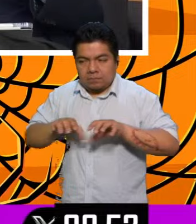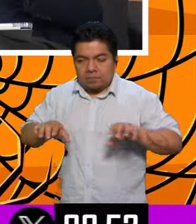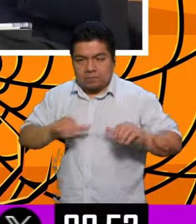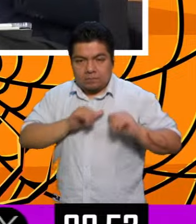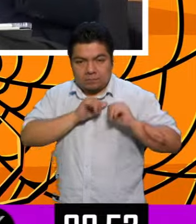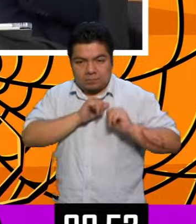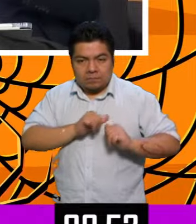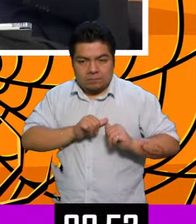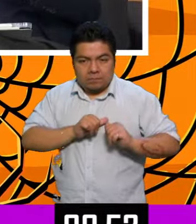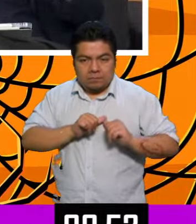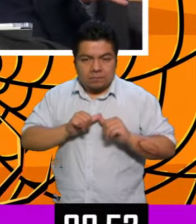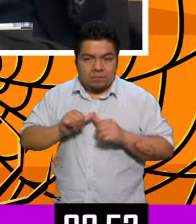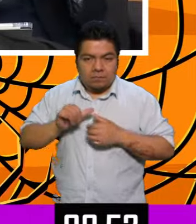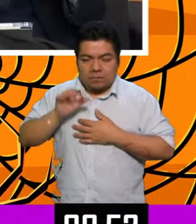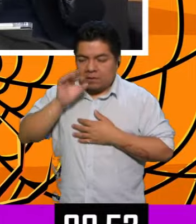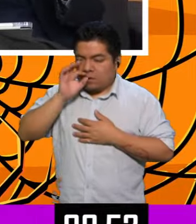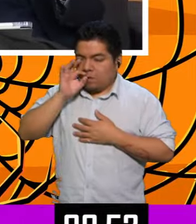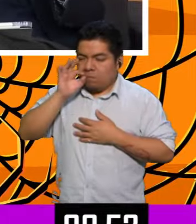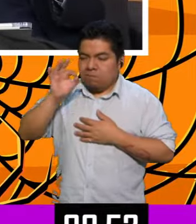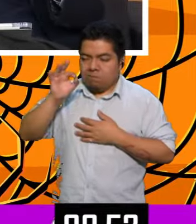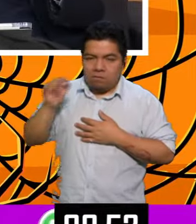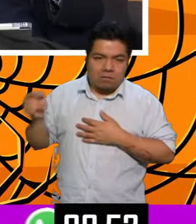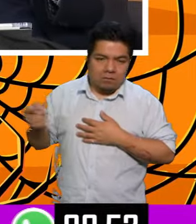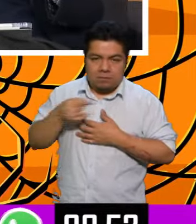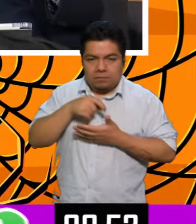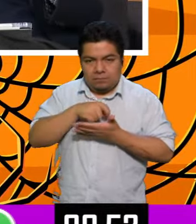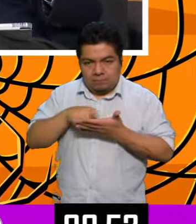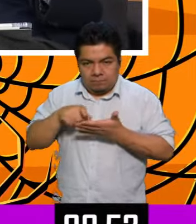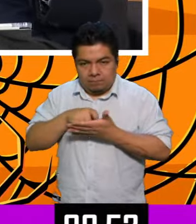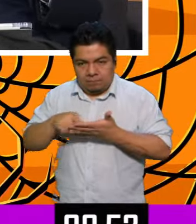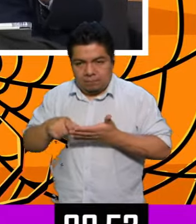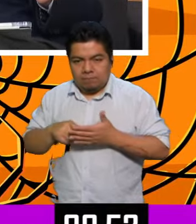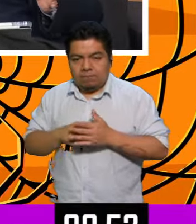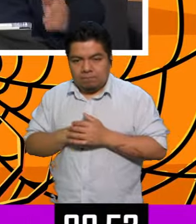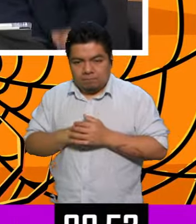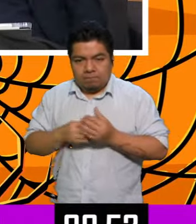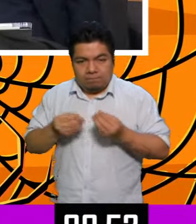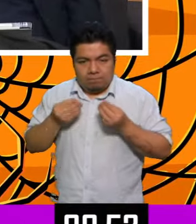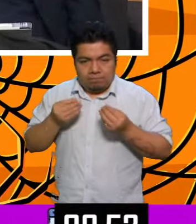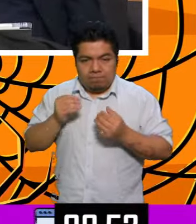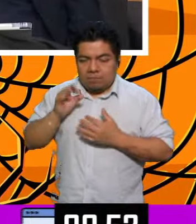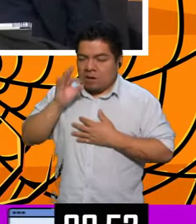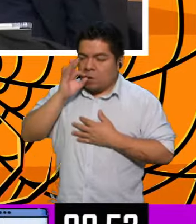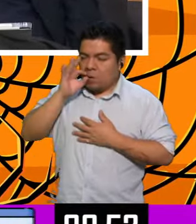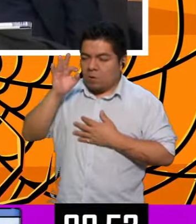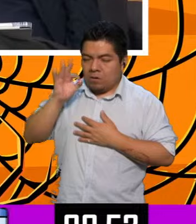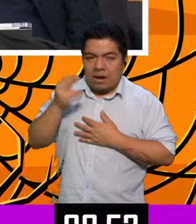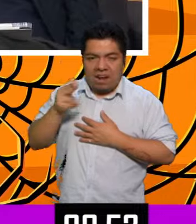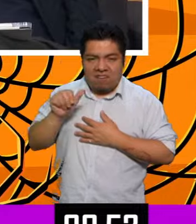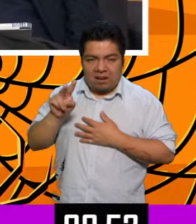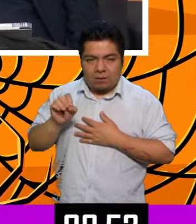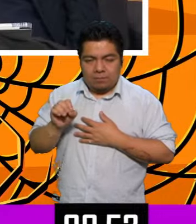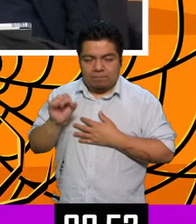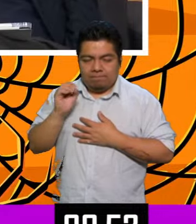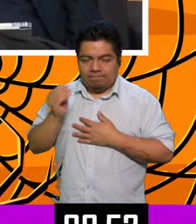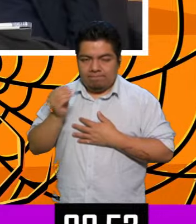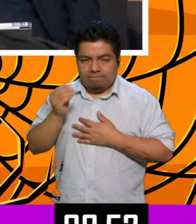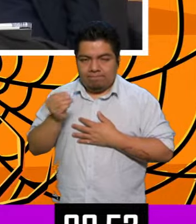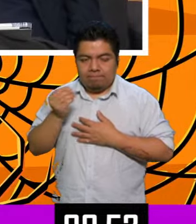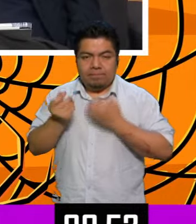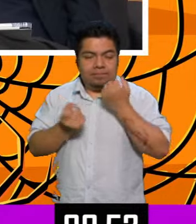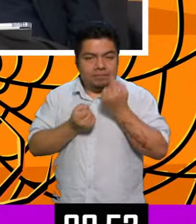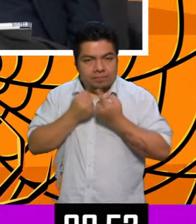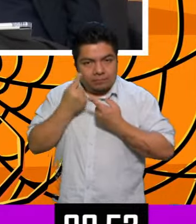Casa compraron Blanca cigarros. Se mandaron sí. Comprar... Lo dirá de broma. No. Hartos habanos. Sí, no, porque... Y todavía hay